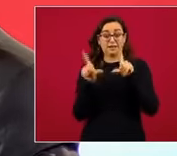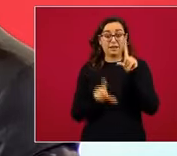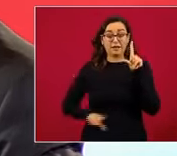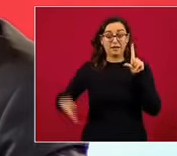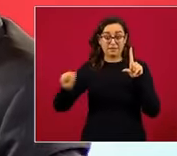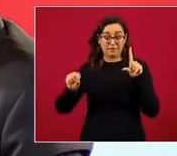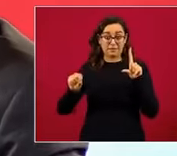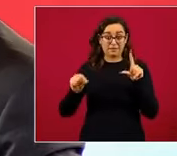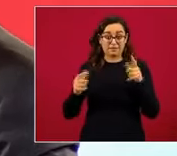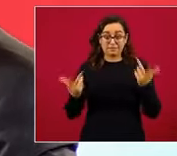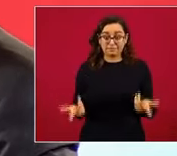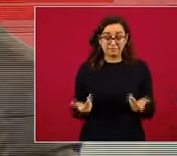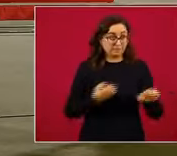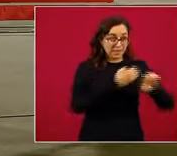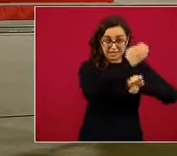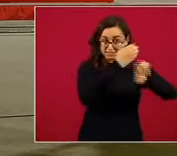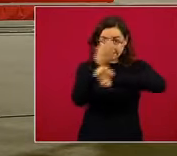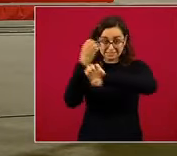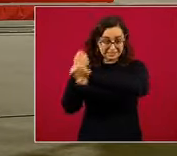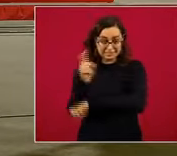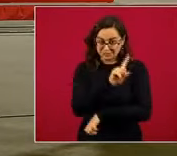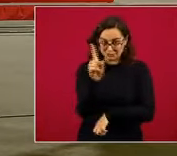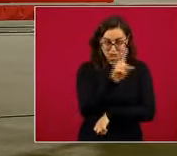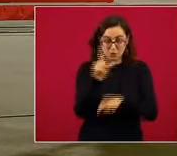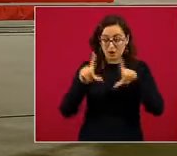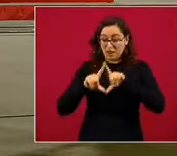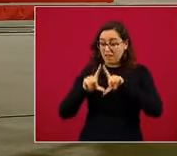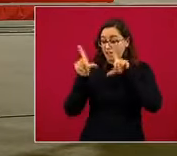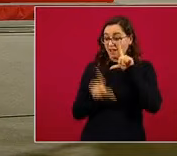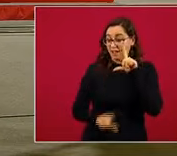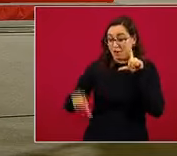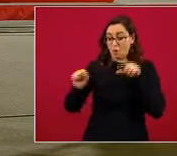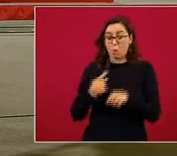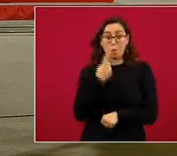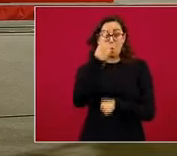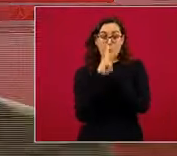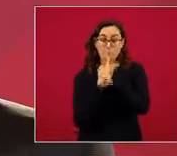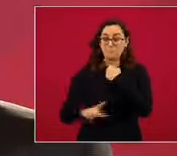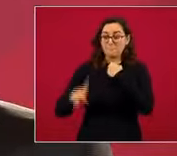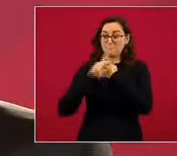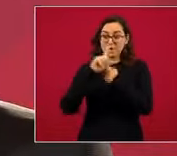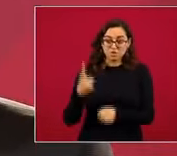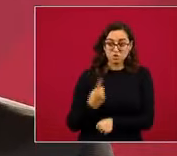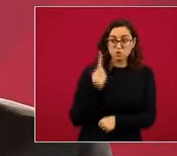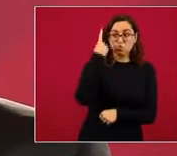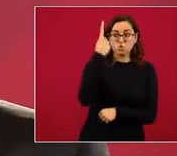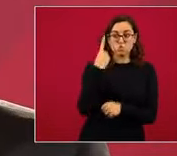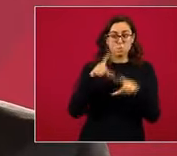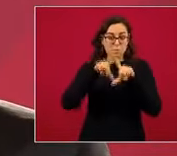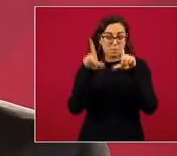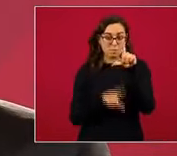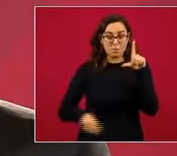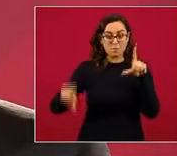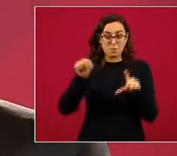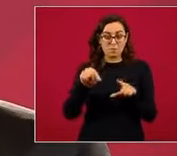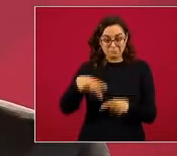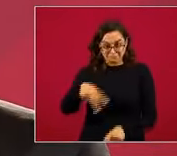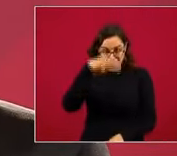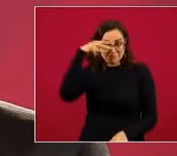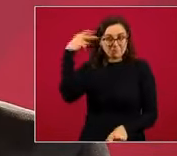Estado. Estado no me refiero a entidades federativas, es el Estado nacional. Hay un solo Estado mexicano, es en los Estados